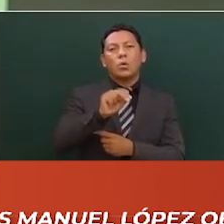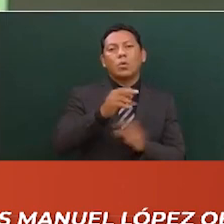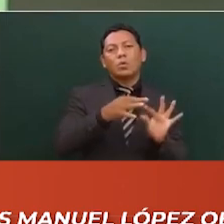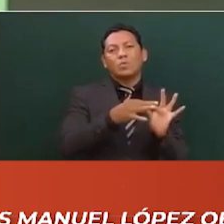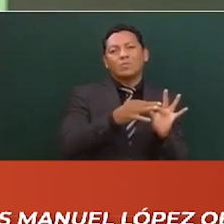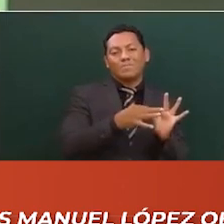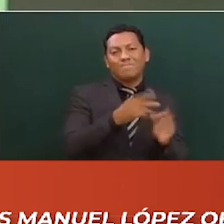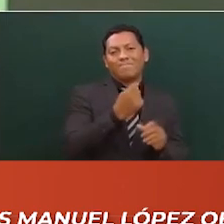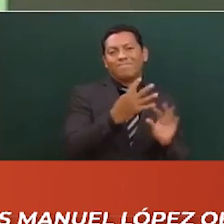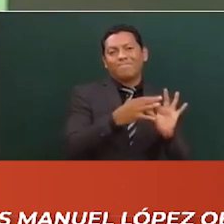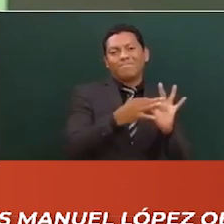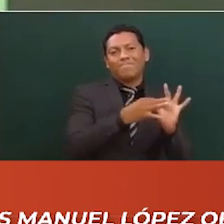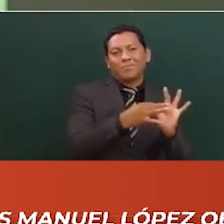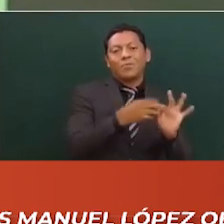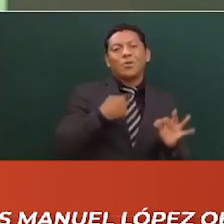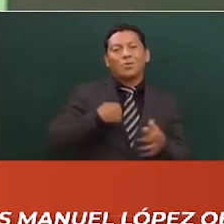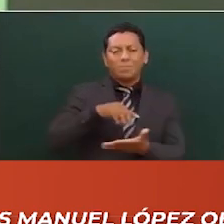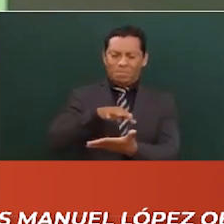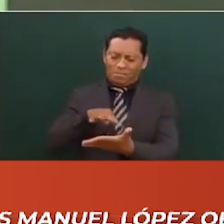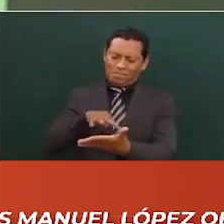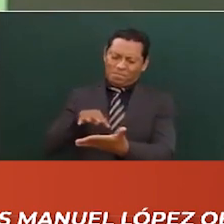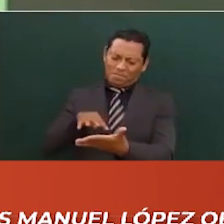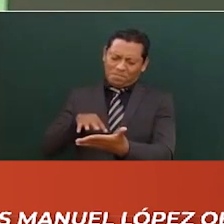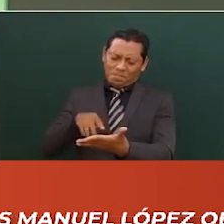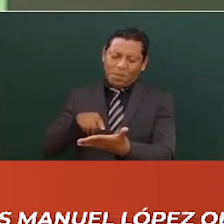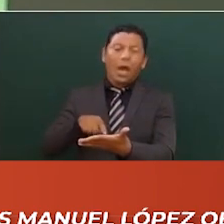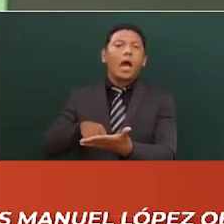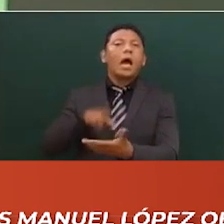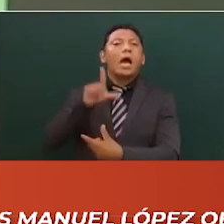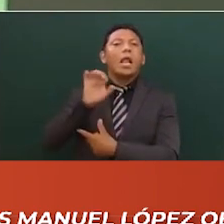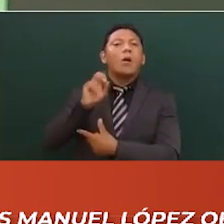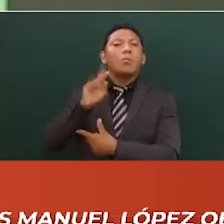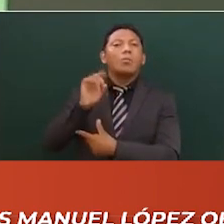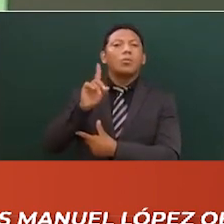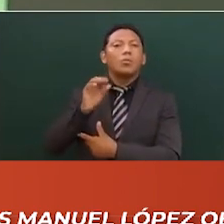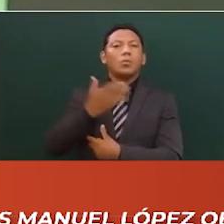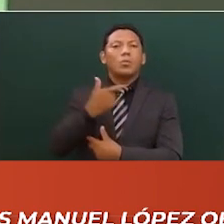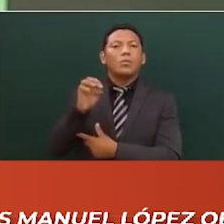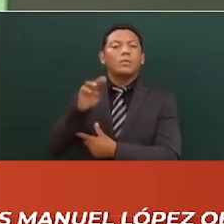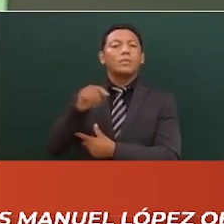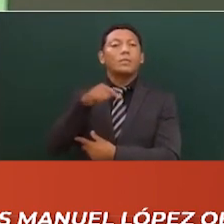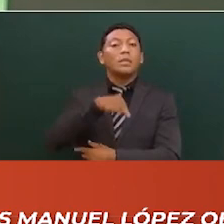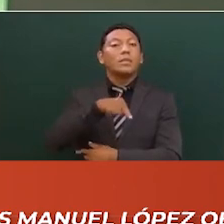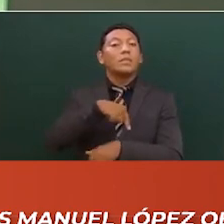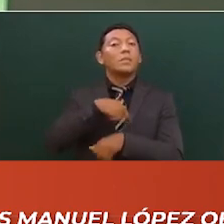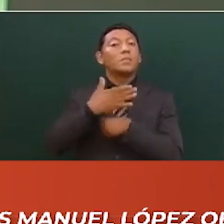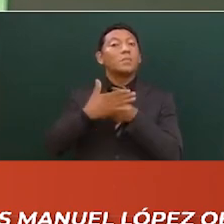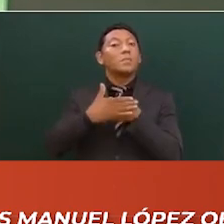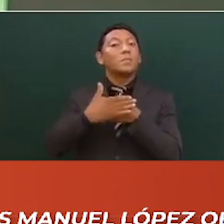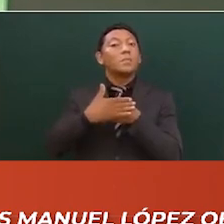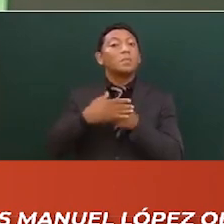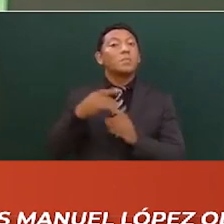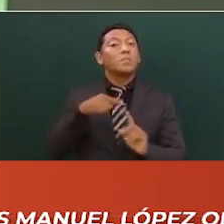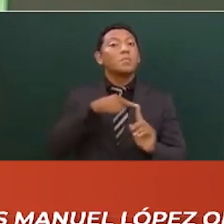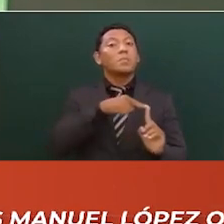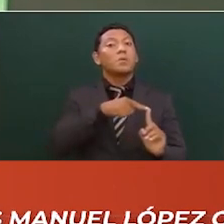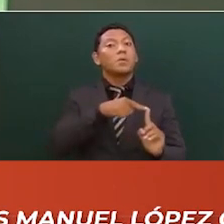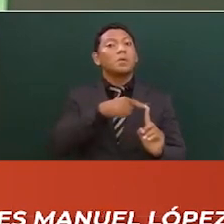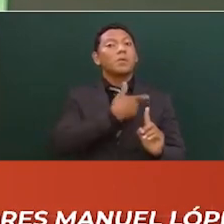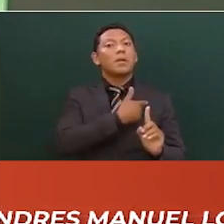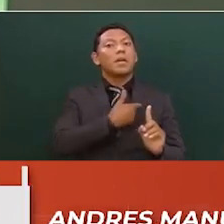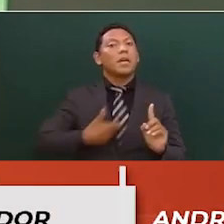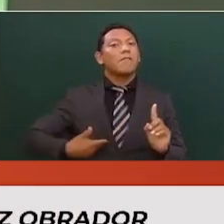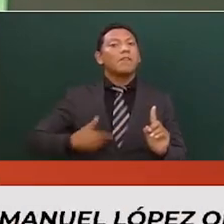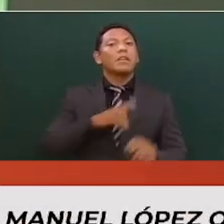Y leí que Leopoldo Gómez va a ser el jefe de